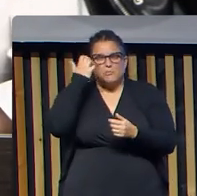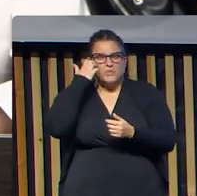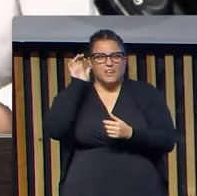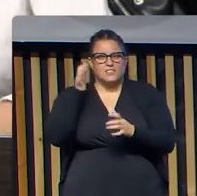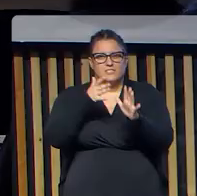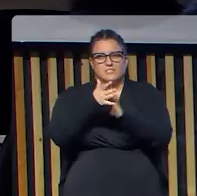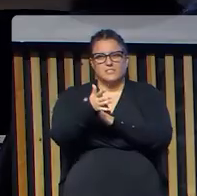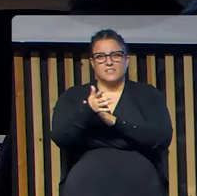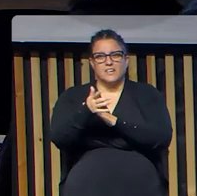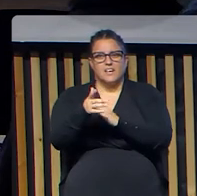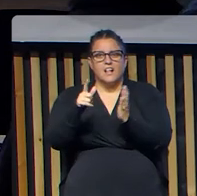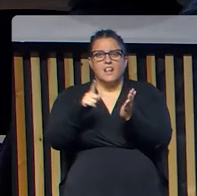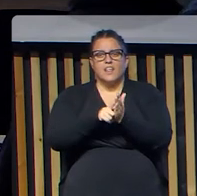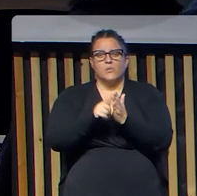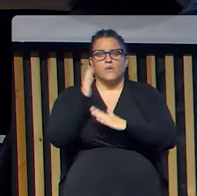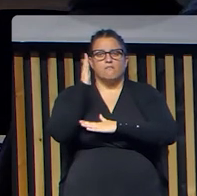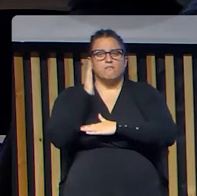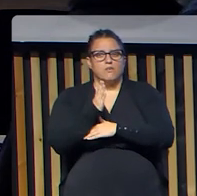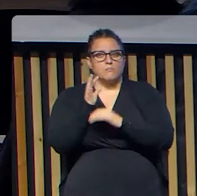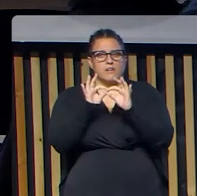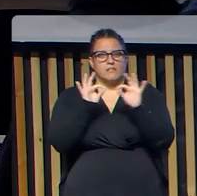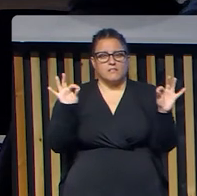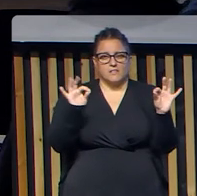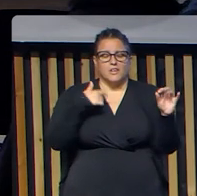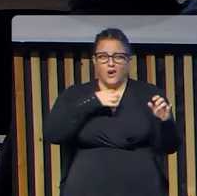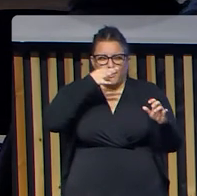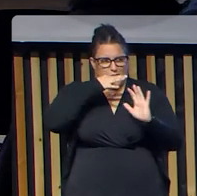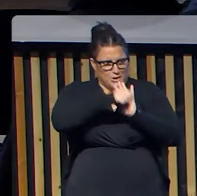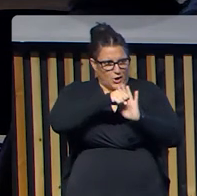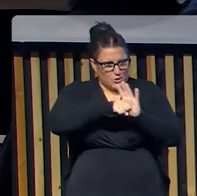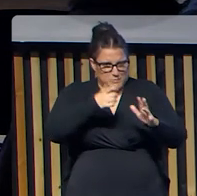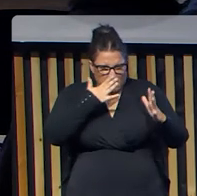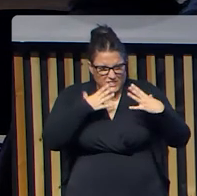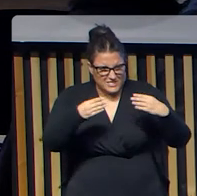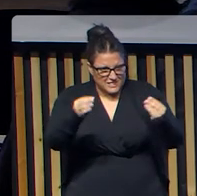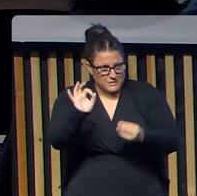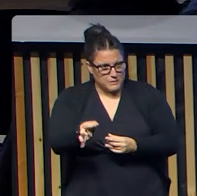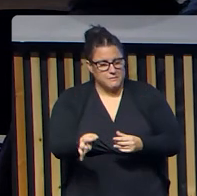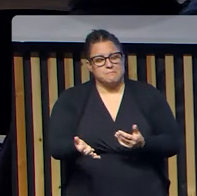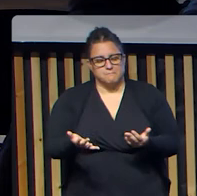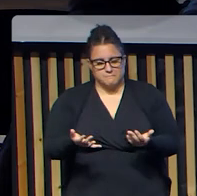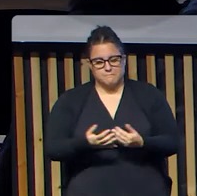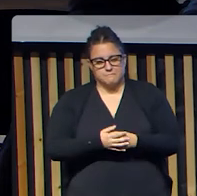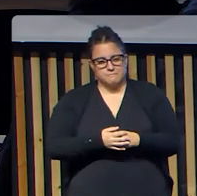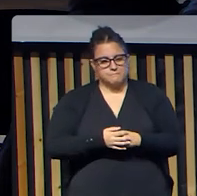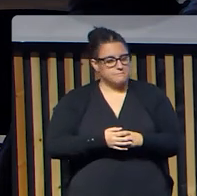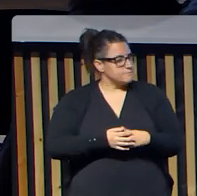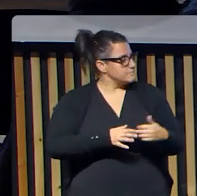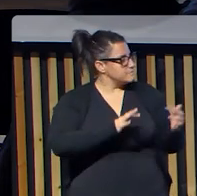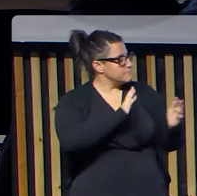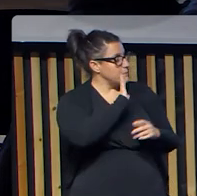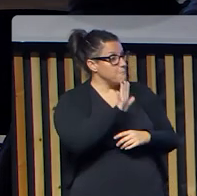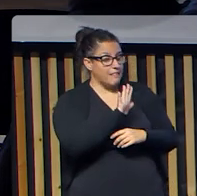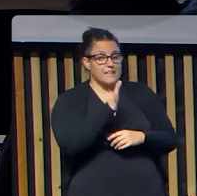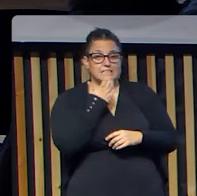no y parece que si no es así no tiene legitimidad eso es por lo tanto esto no no sé